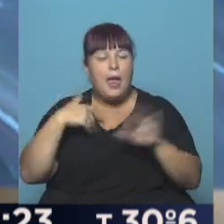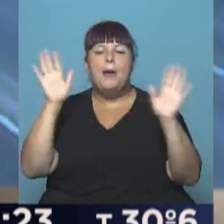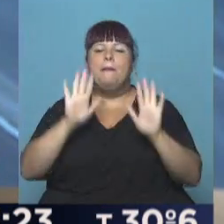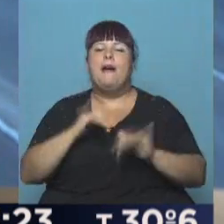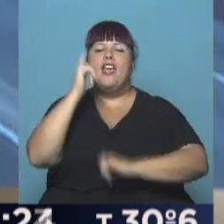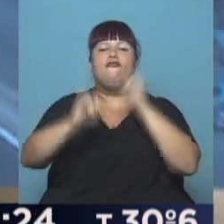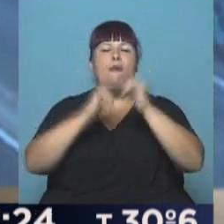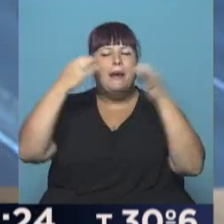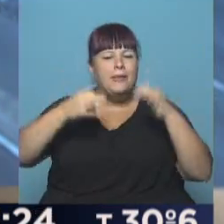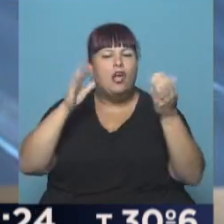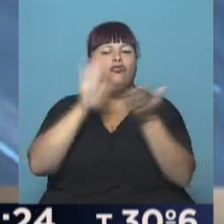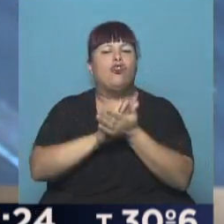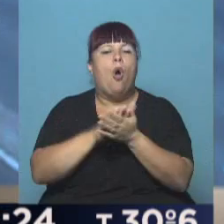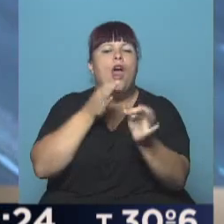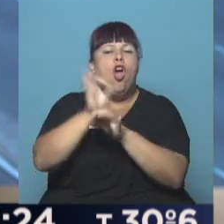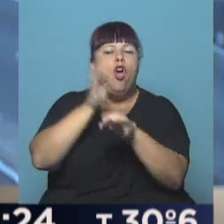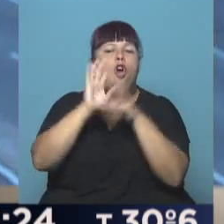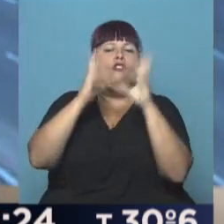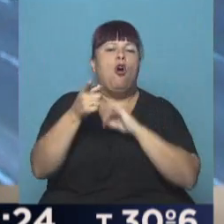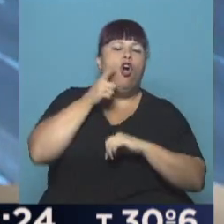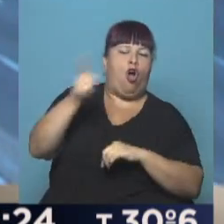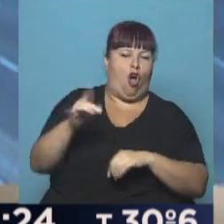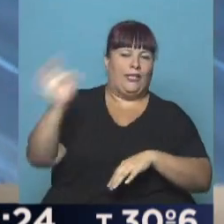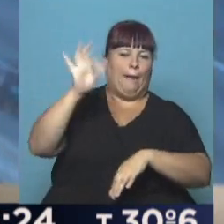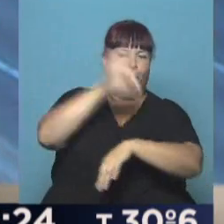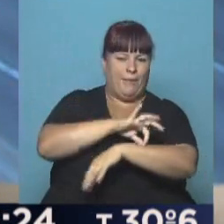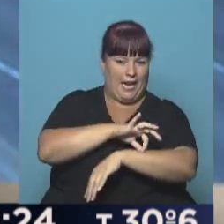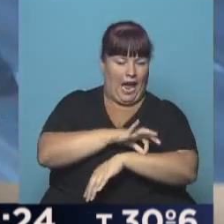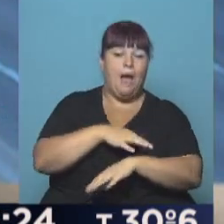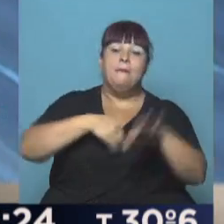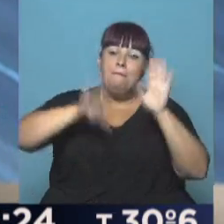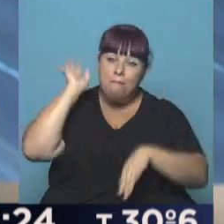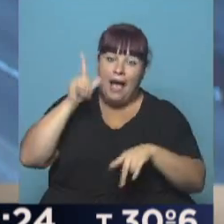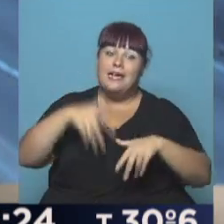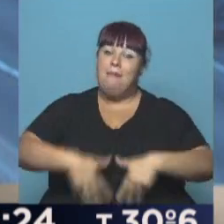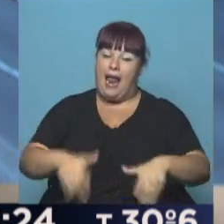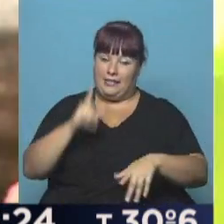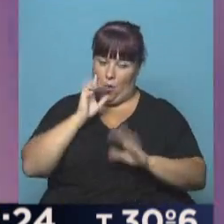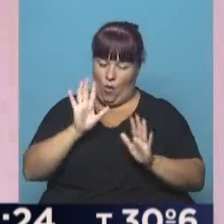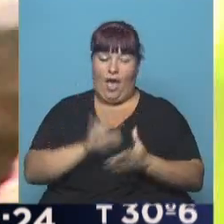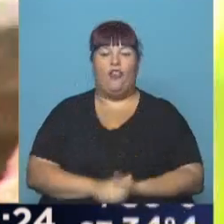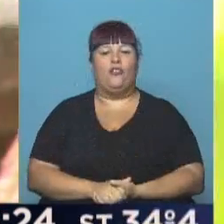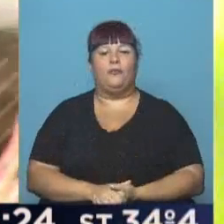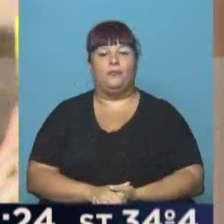informe que tiene que ver con las recomendaciones para evitar la picadura de mosquito sobre todo en embarazadas